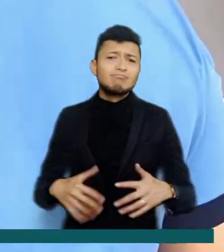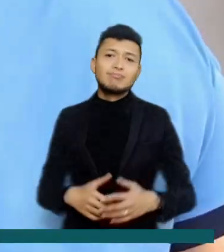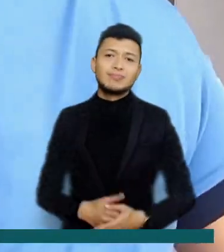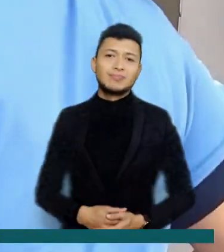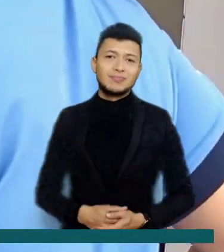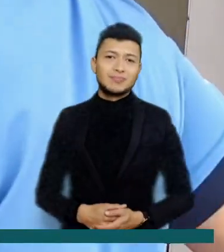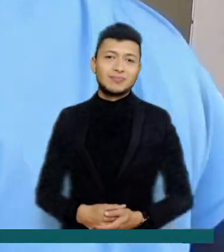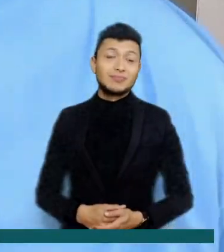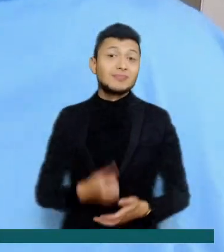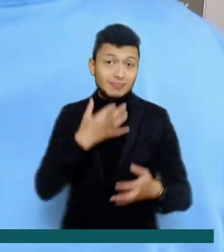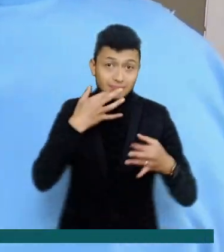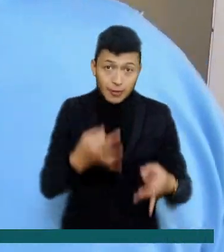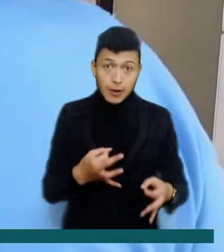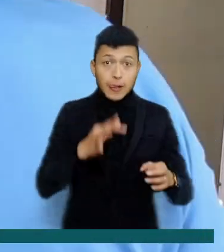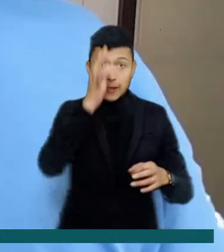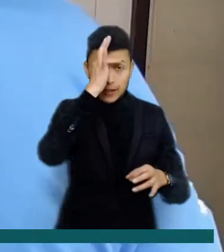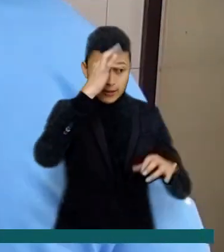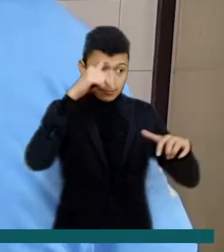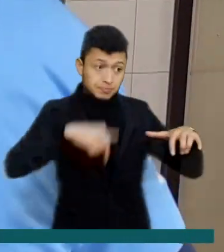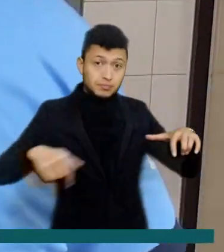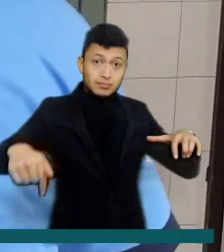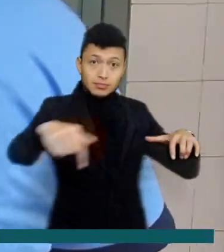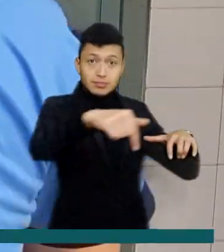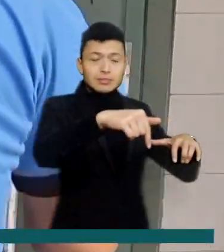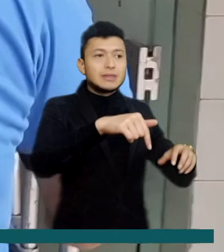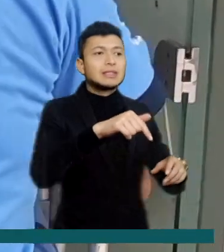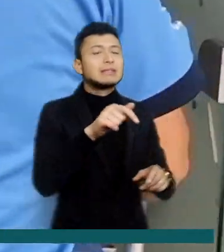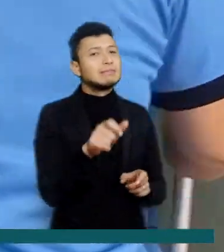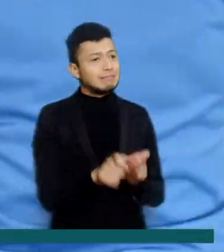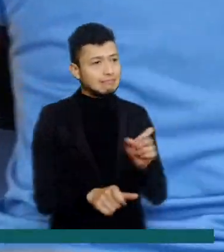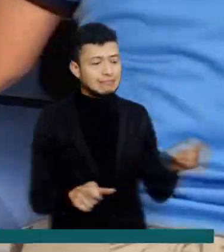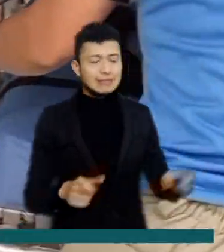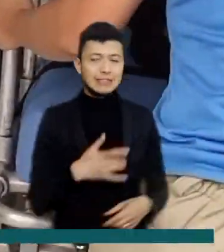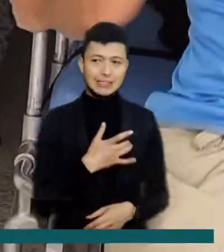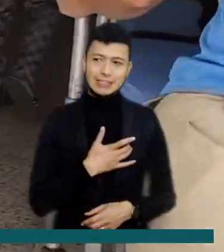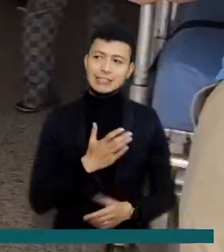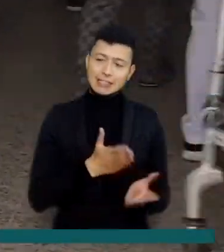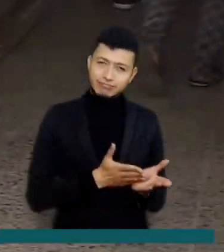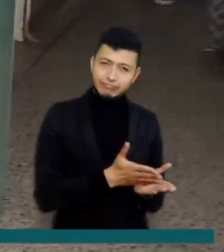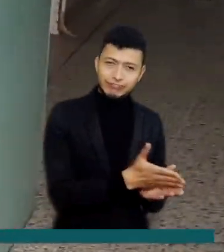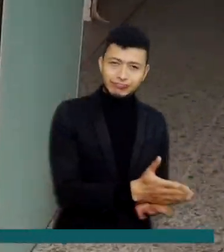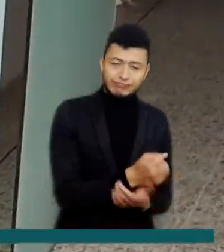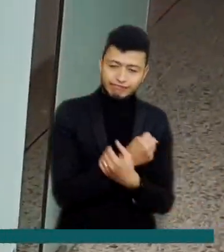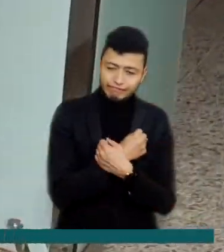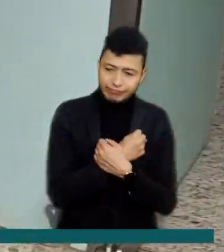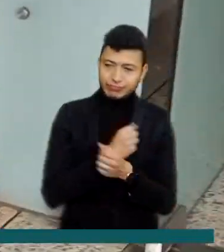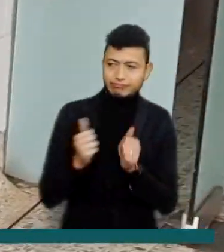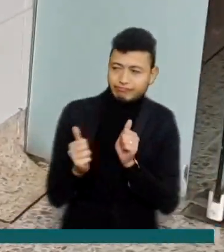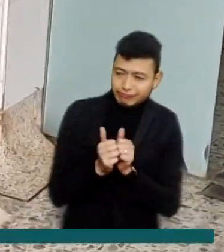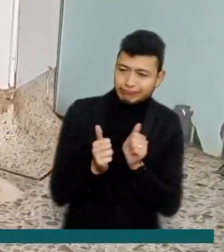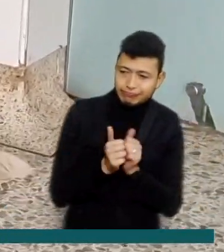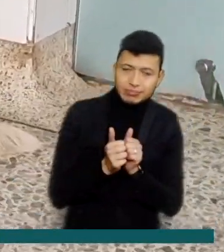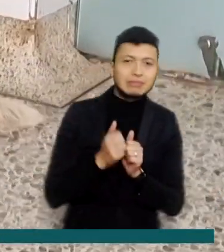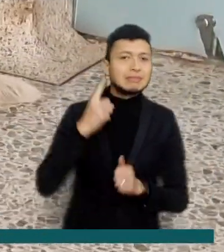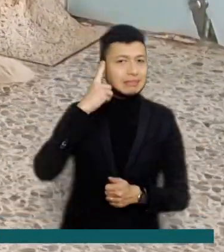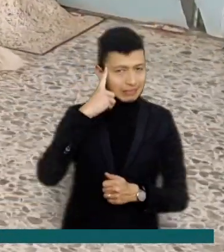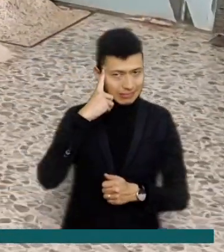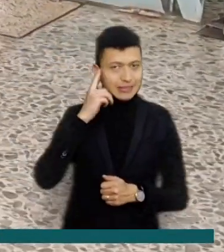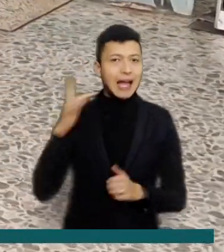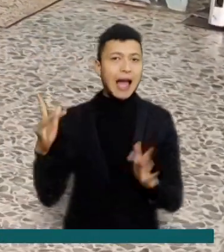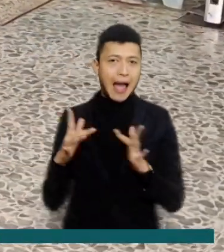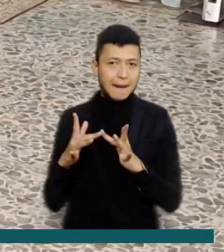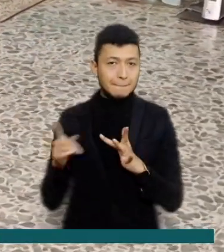En la realidad de los hospitales es donde muchas personas pueden evaluar la lealtad y el interés de las personas con las que cuentan.